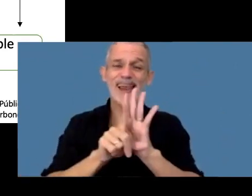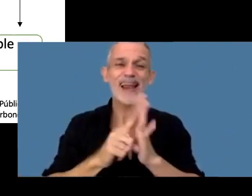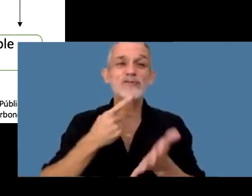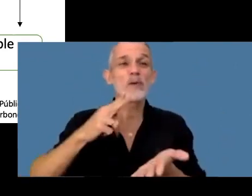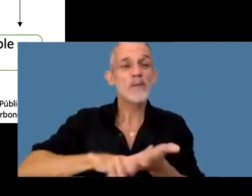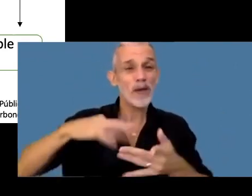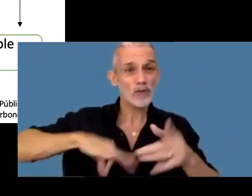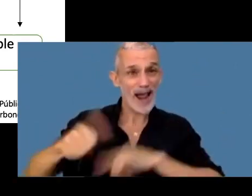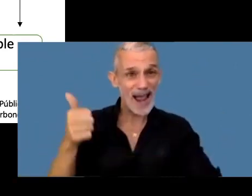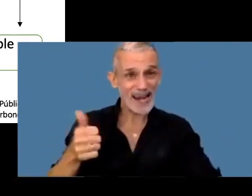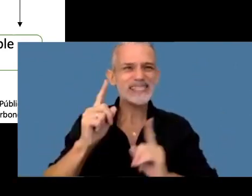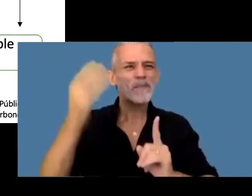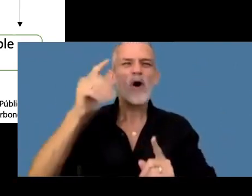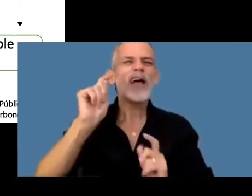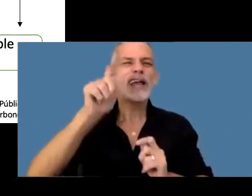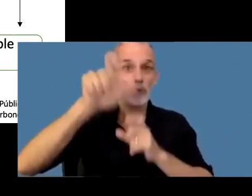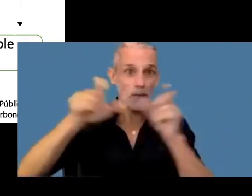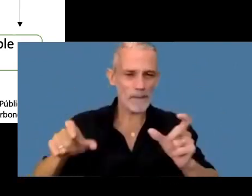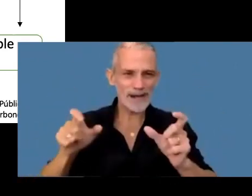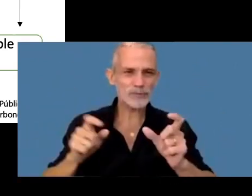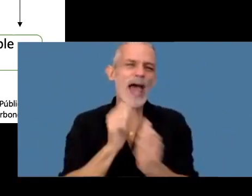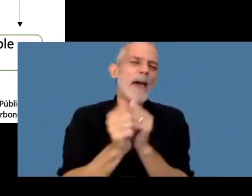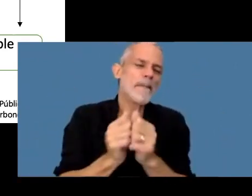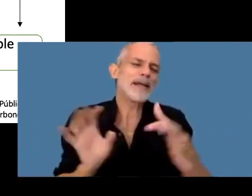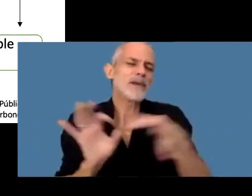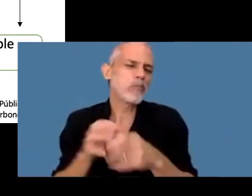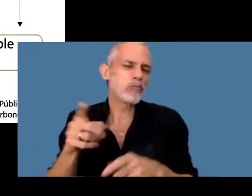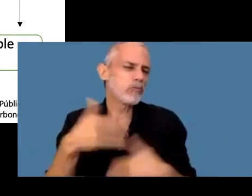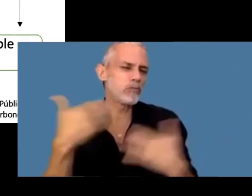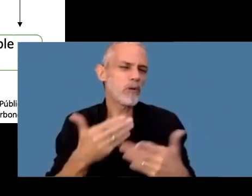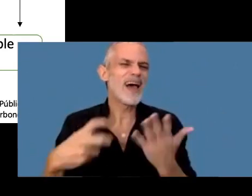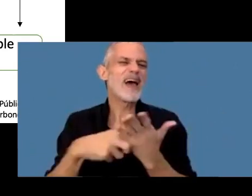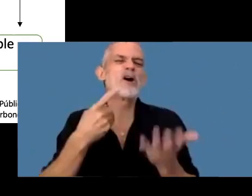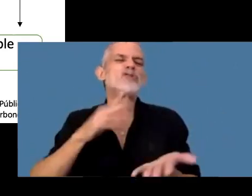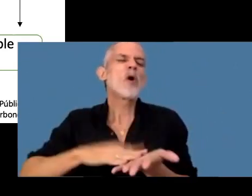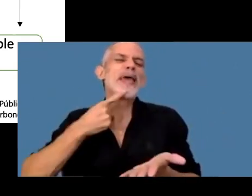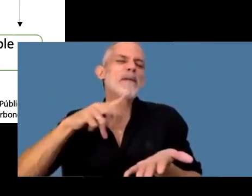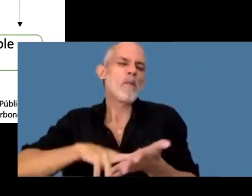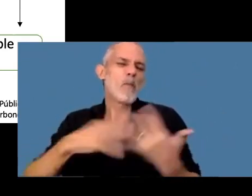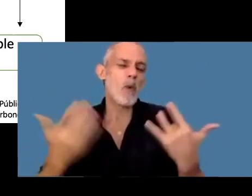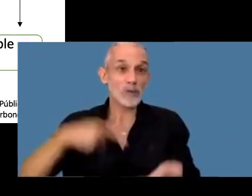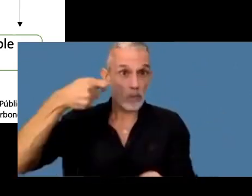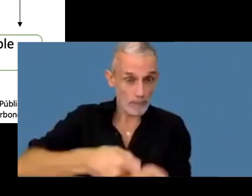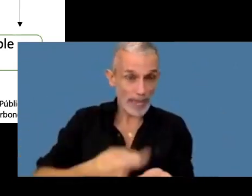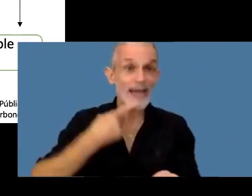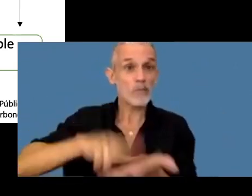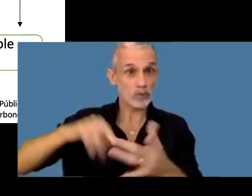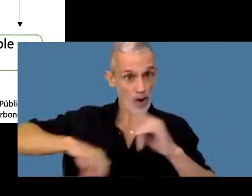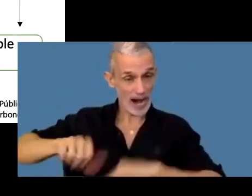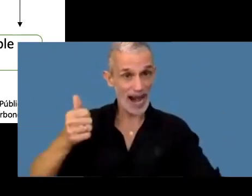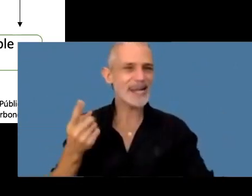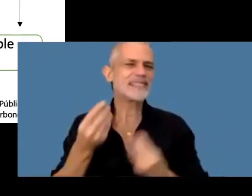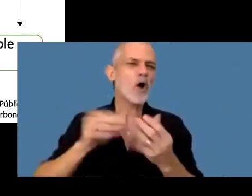Recordemos, son los sujetos asimilados a empresas desde el punto de vista fiscal. Son sujetos que tributan el impuesto a las ganancias vía teoría del